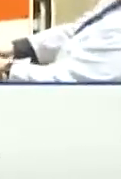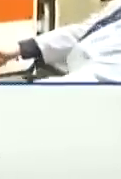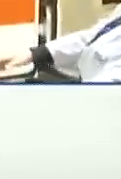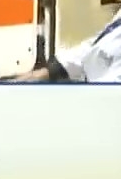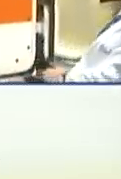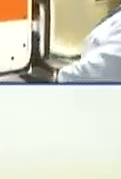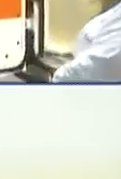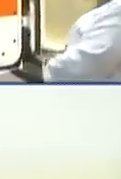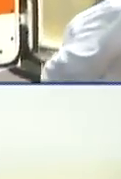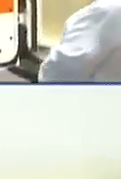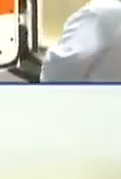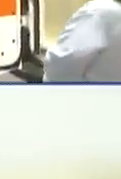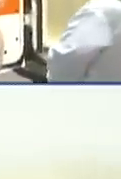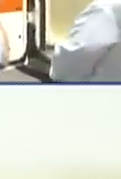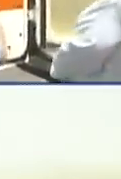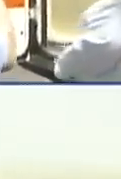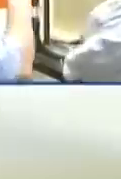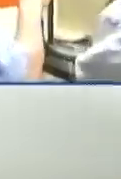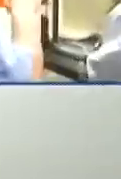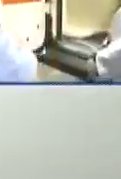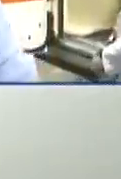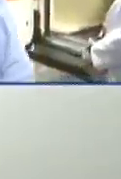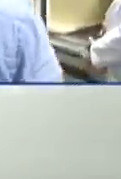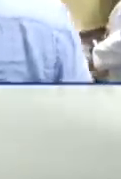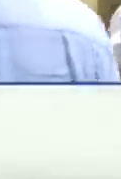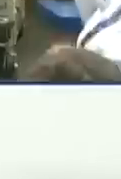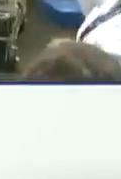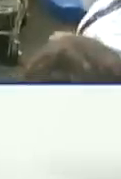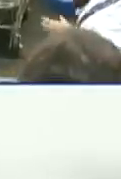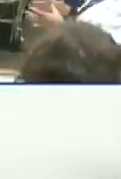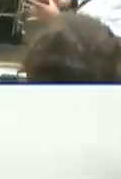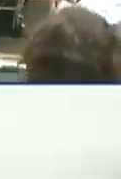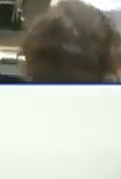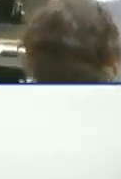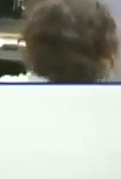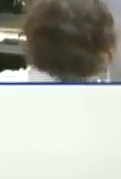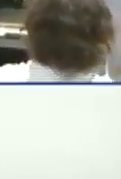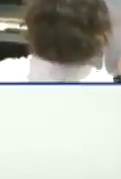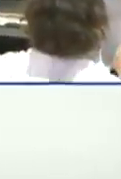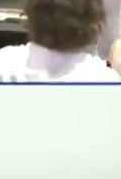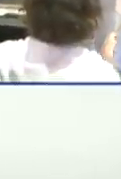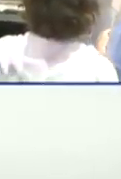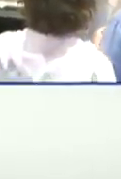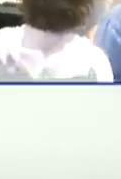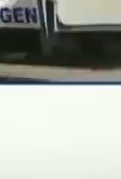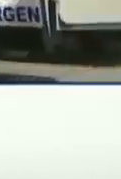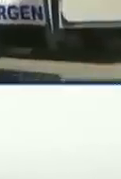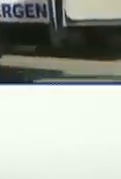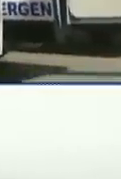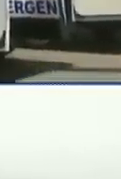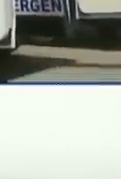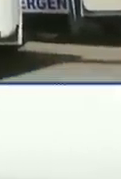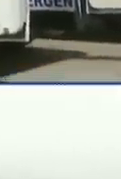replicar en todos los estados del país para impactar